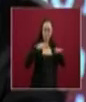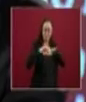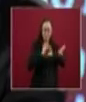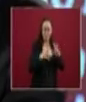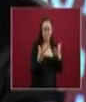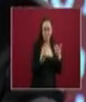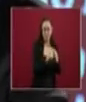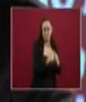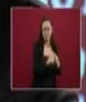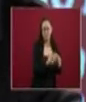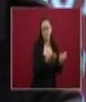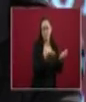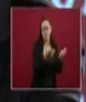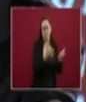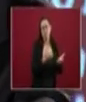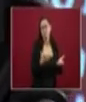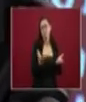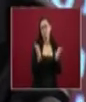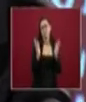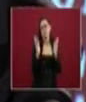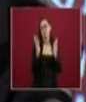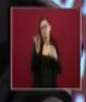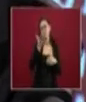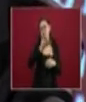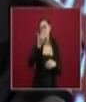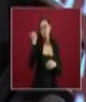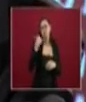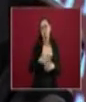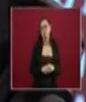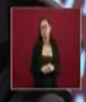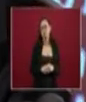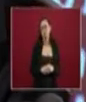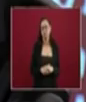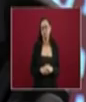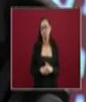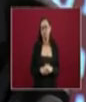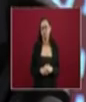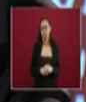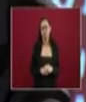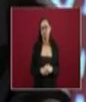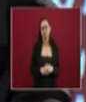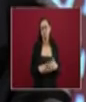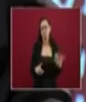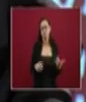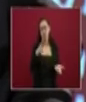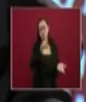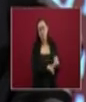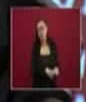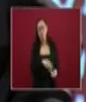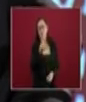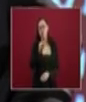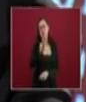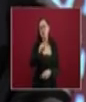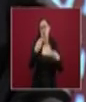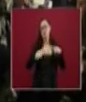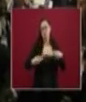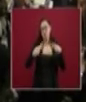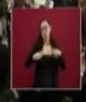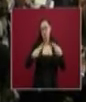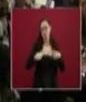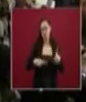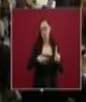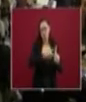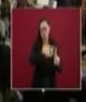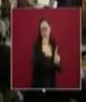realmente muy preocupante porque digo esto bueno ustedes saben qué un proceso de descentralización